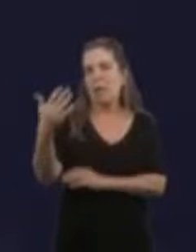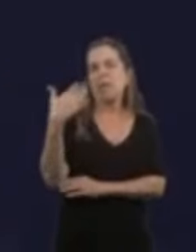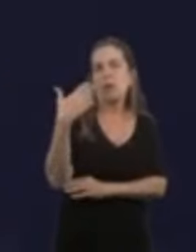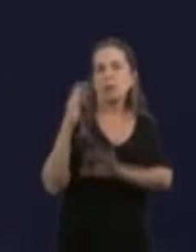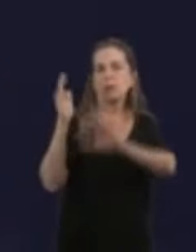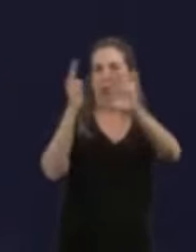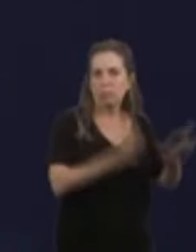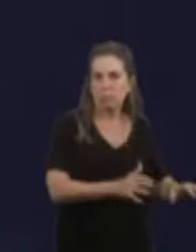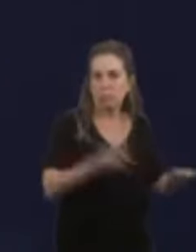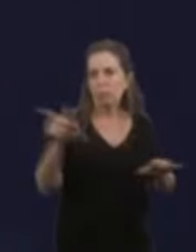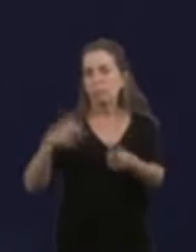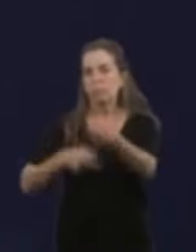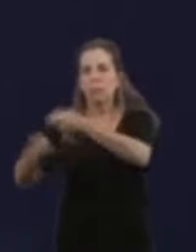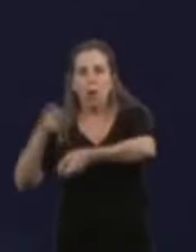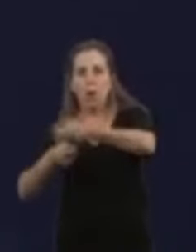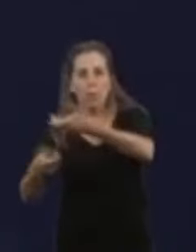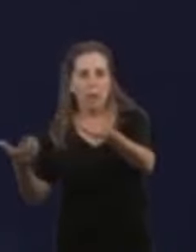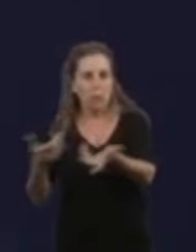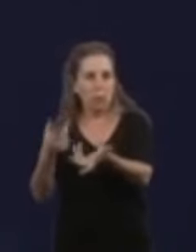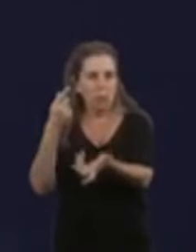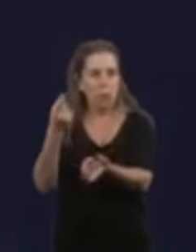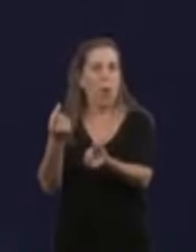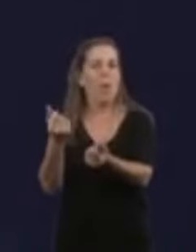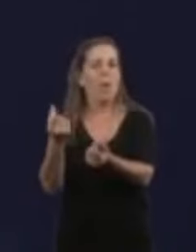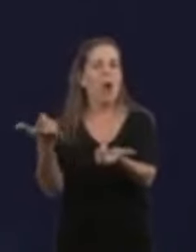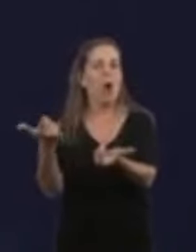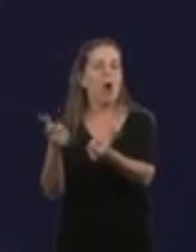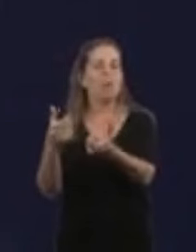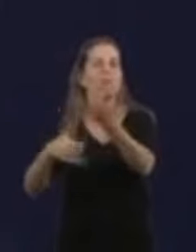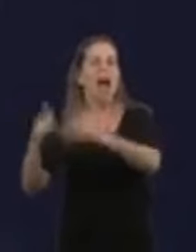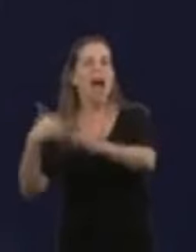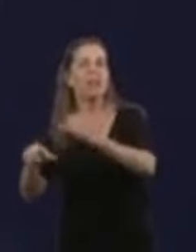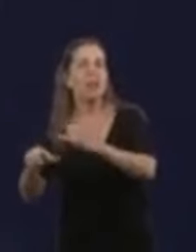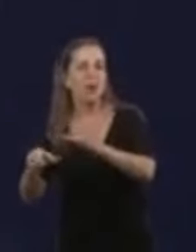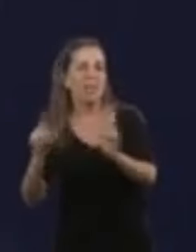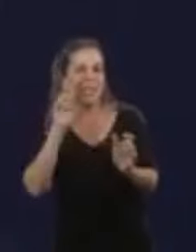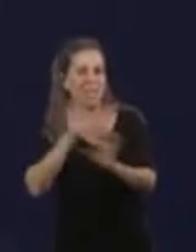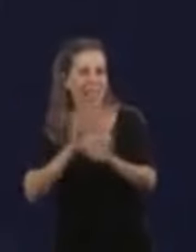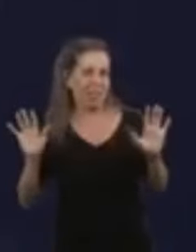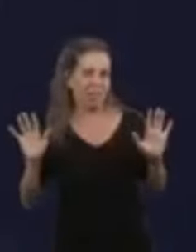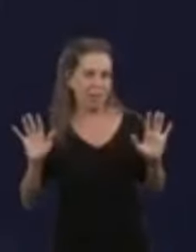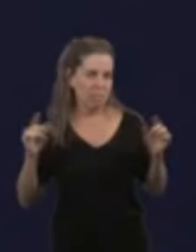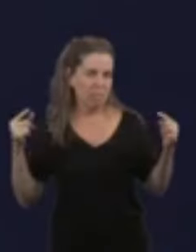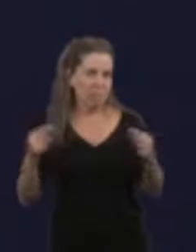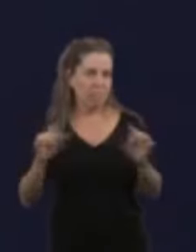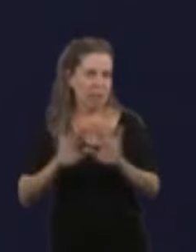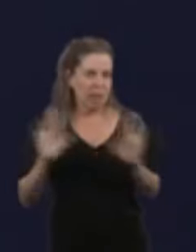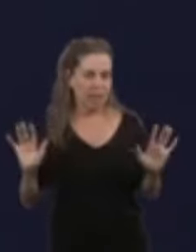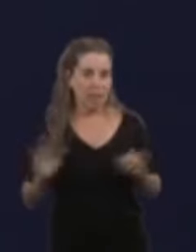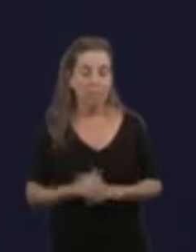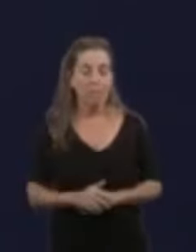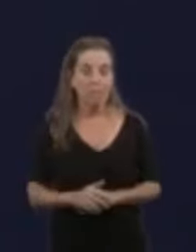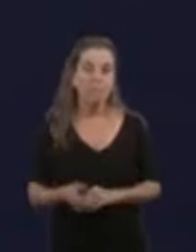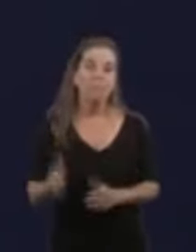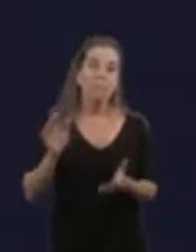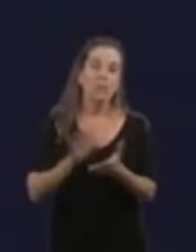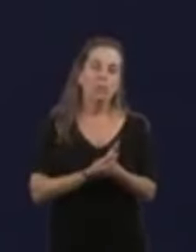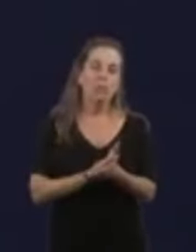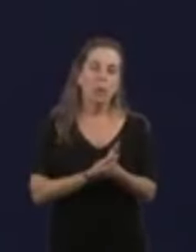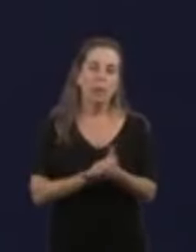cuánto tiene que valer la acción de una empresa no me parece inconsistente eh con respecto